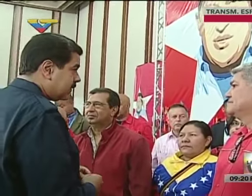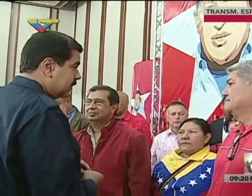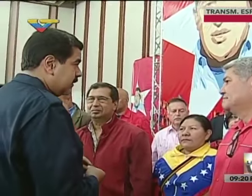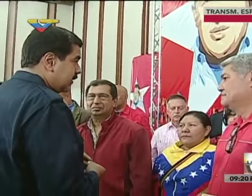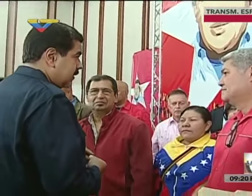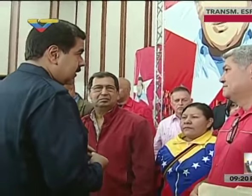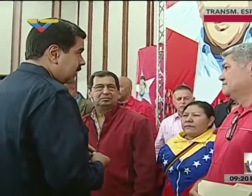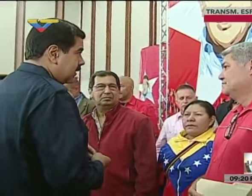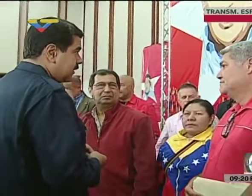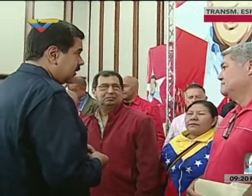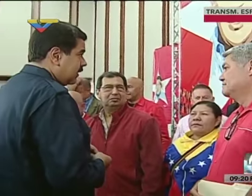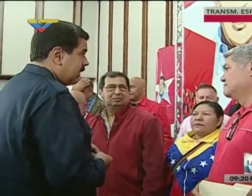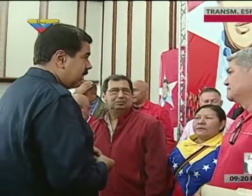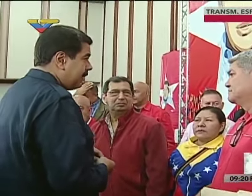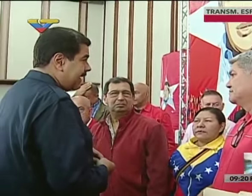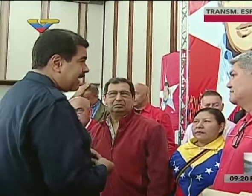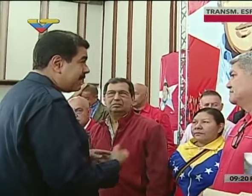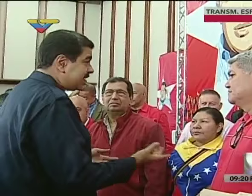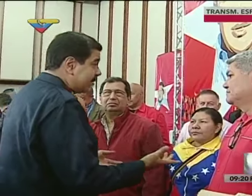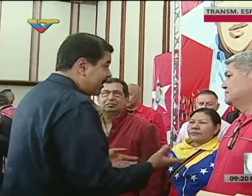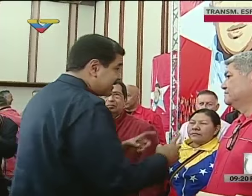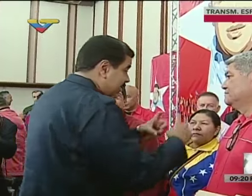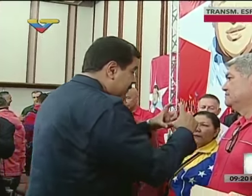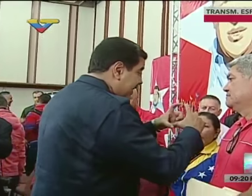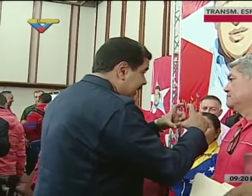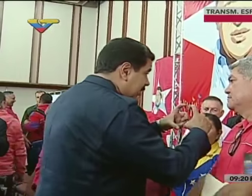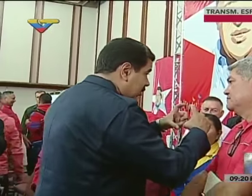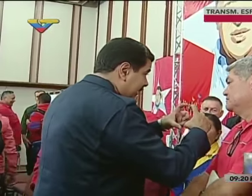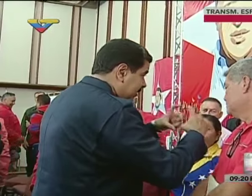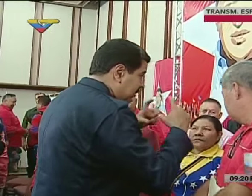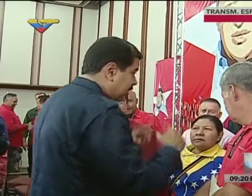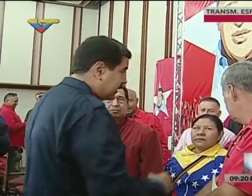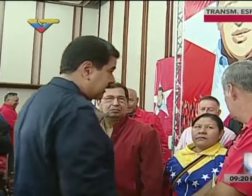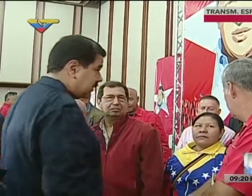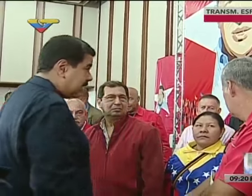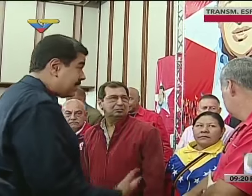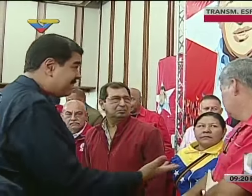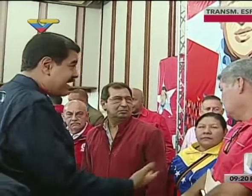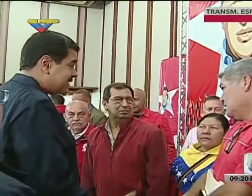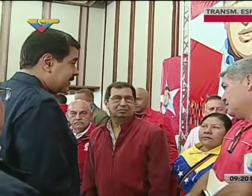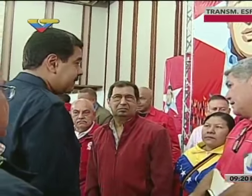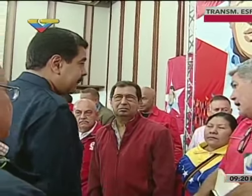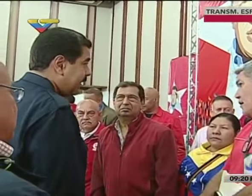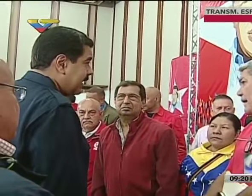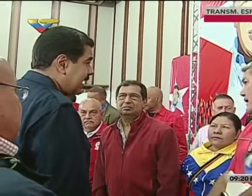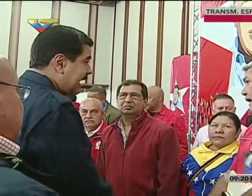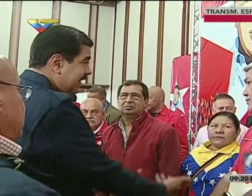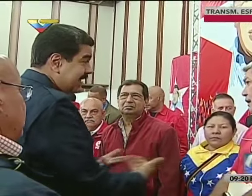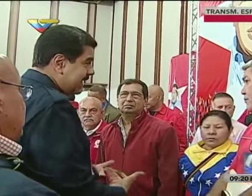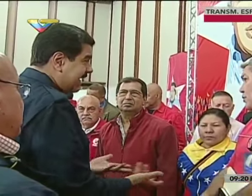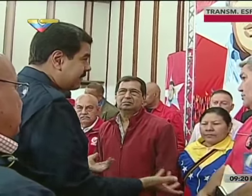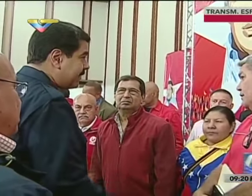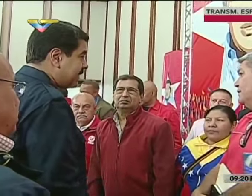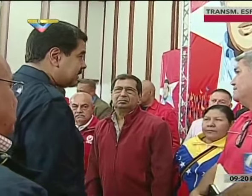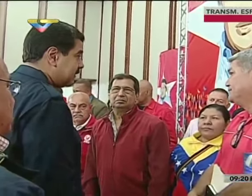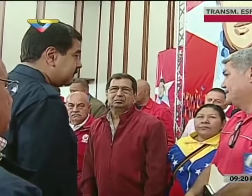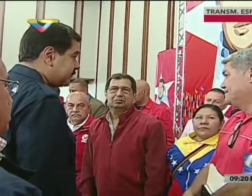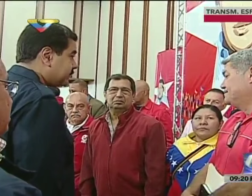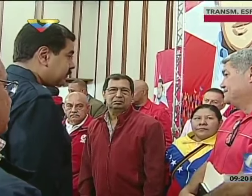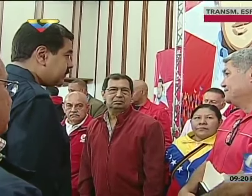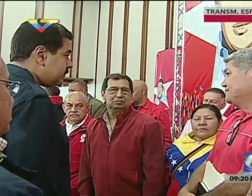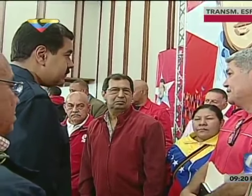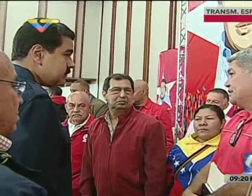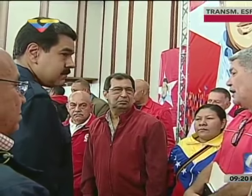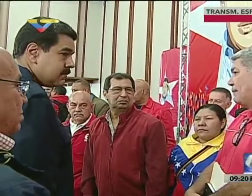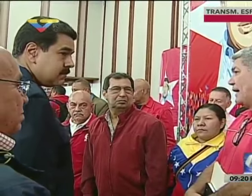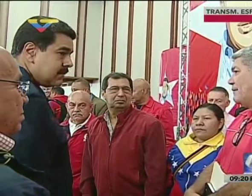estado Monaga, Freddy Bernal, en el estado Portuguesa, Adán Chávez. Parte de las directrices